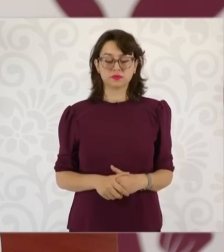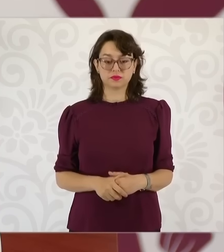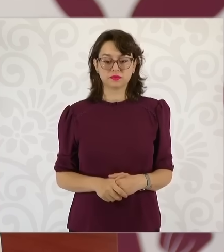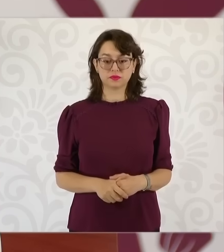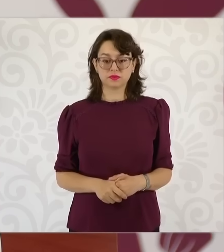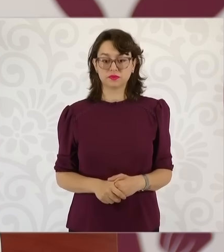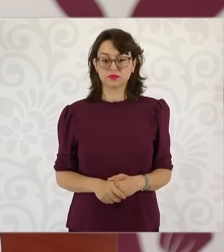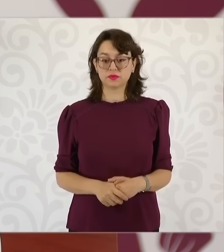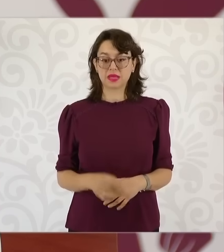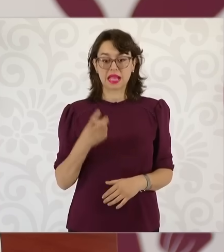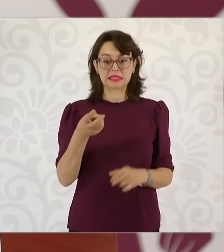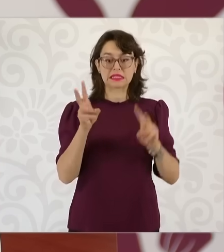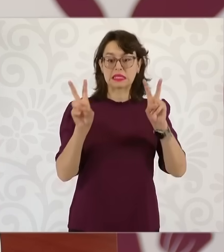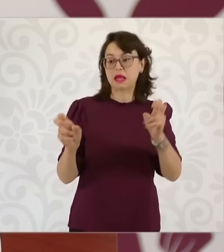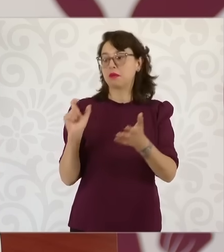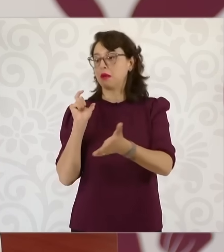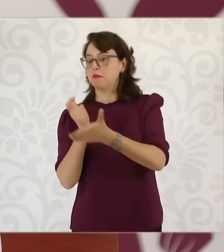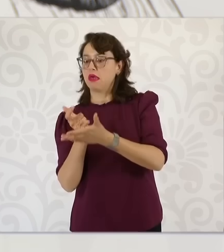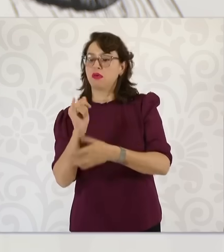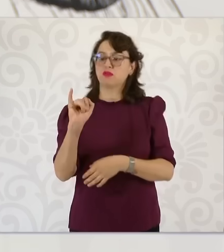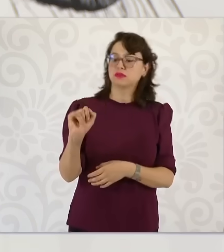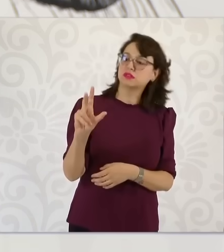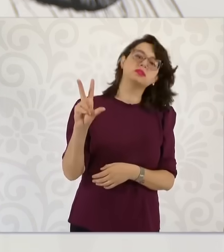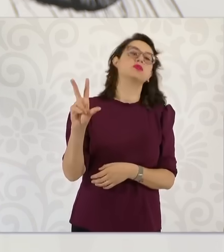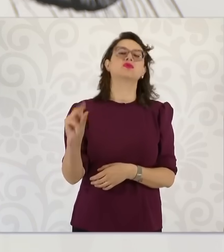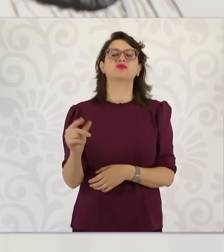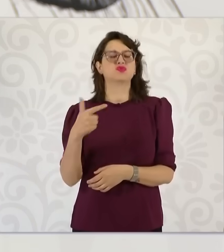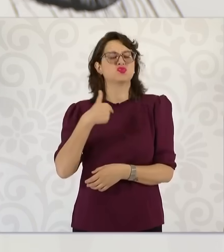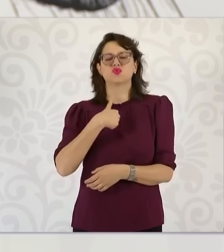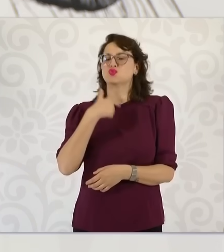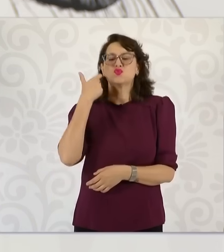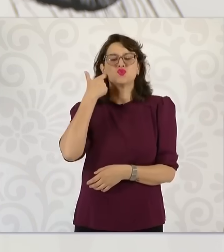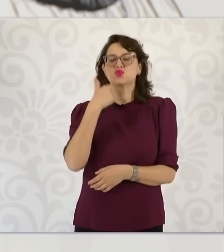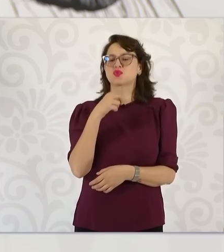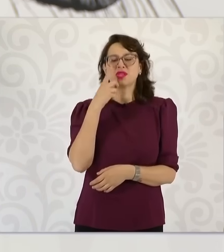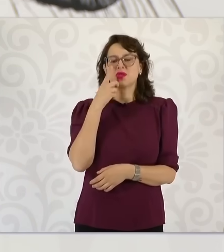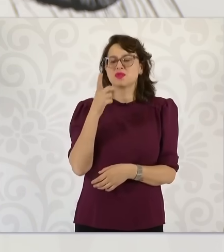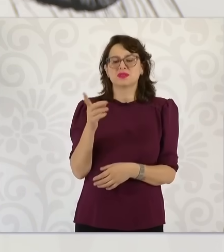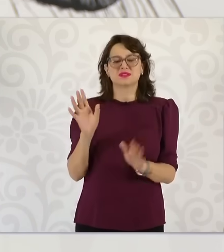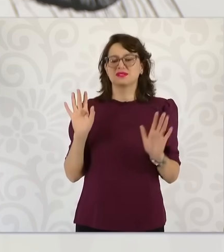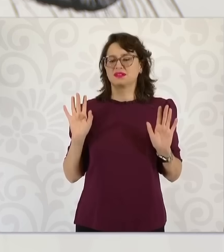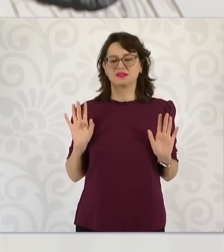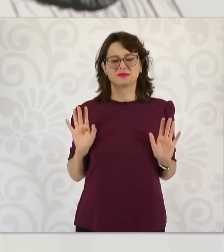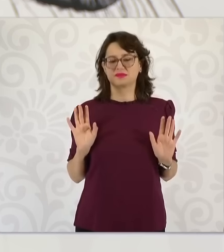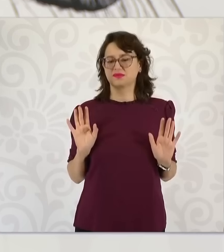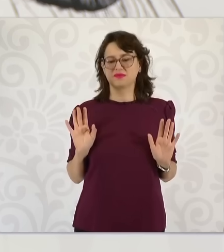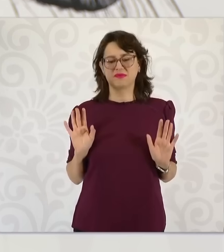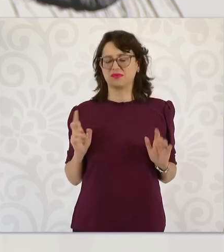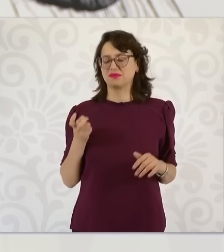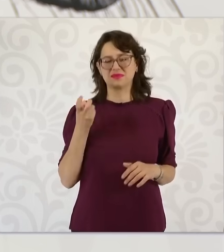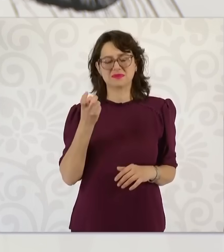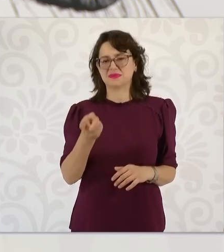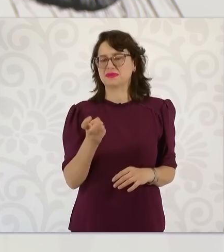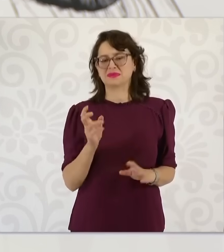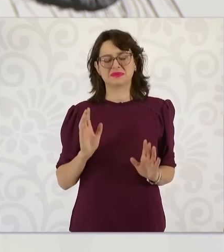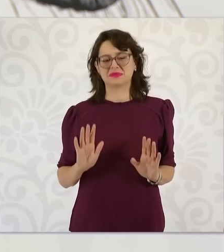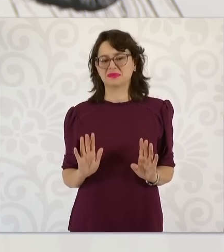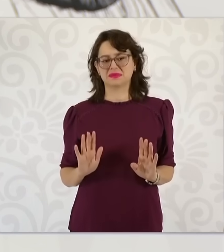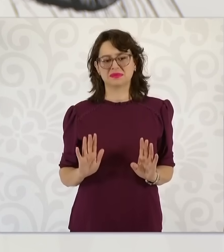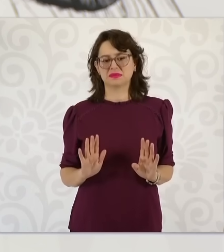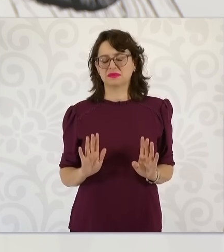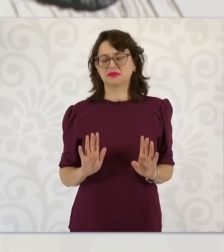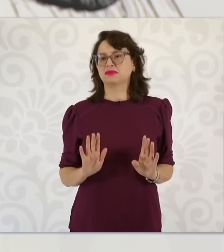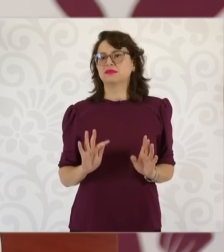hablar de este tema en particular, que se puede dar la información. Yo creo que lo que nos tenemos que concentrar es en